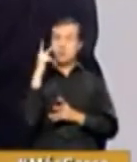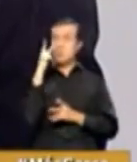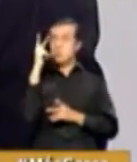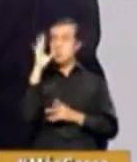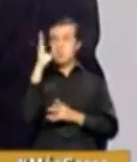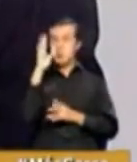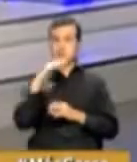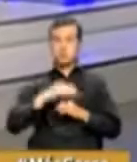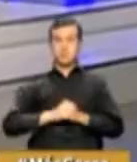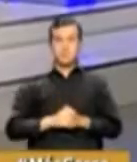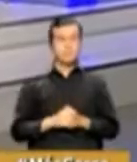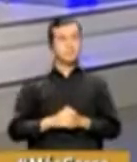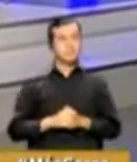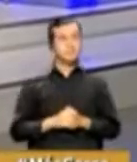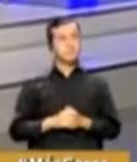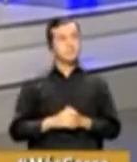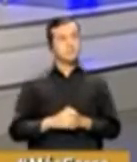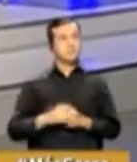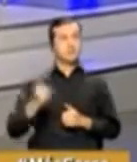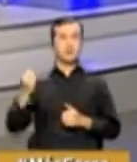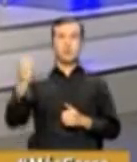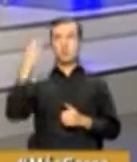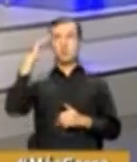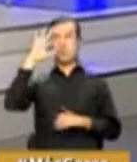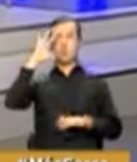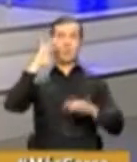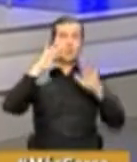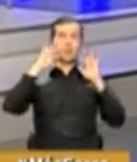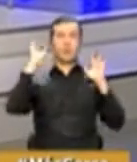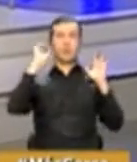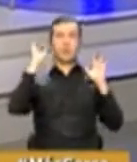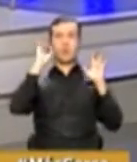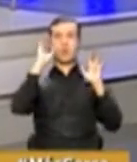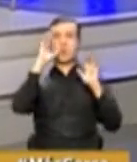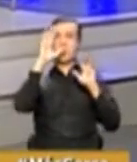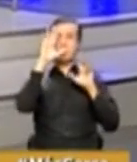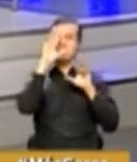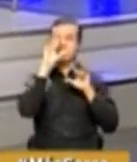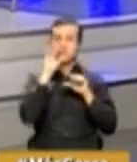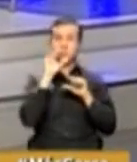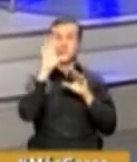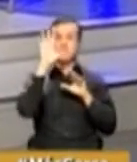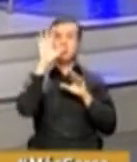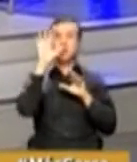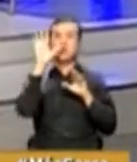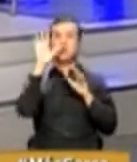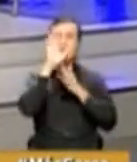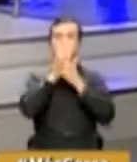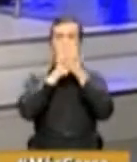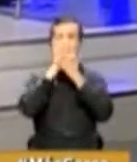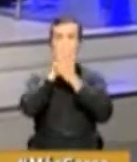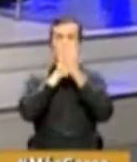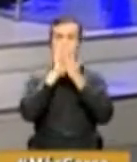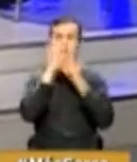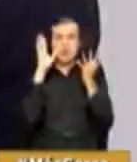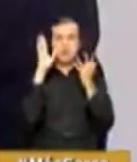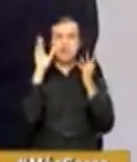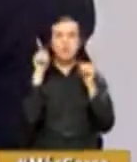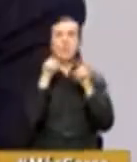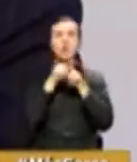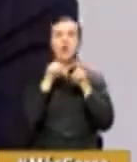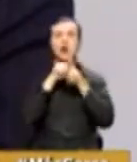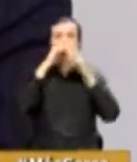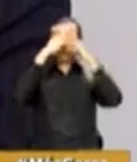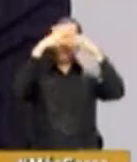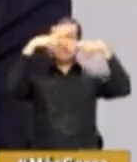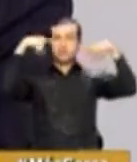podía ver. ¿Y es las como luces. Una luz o es como una parte es que como se borra? Si se borra? Es borrado, es como si se hubiese puesto una